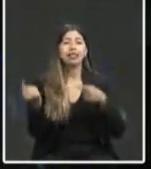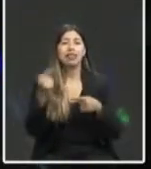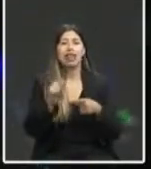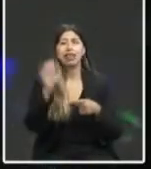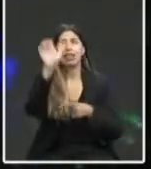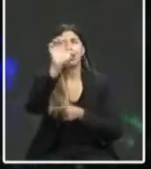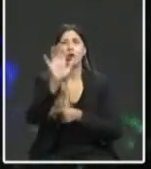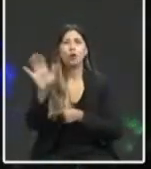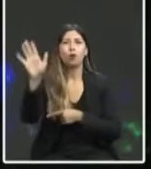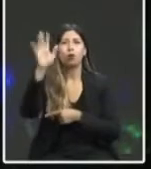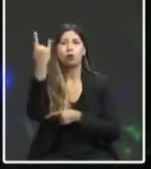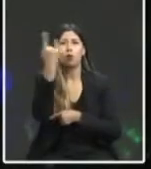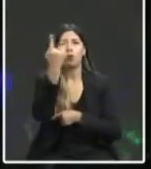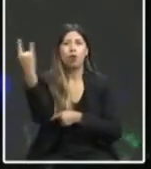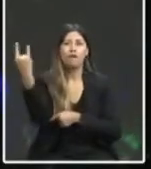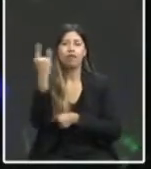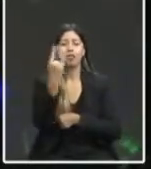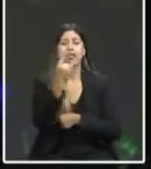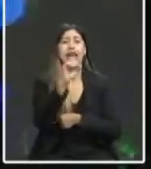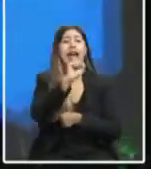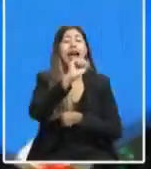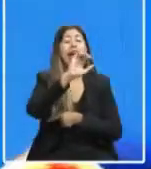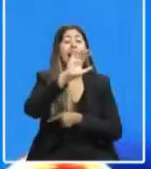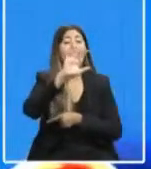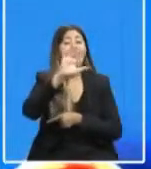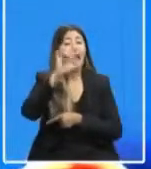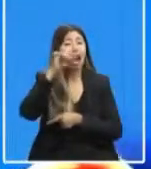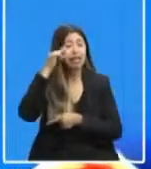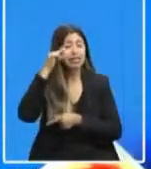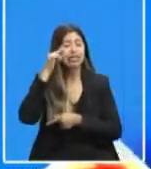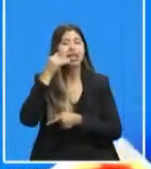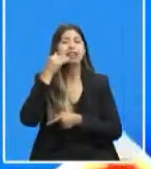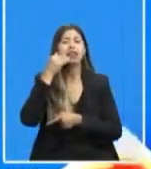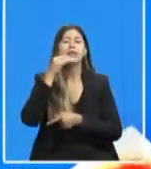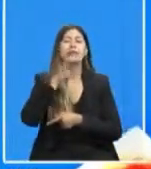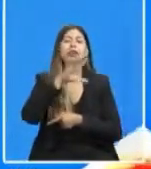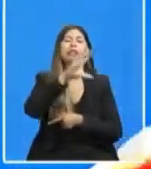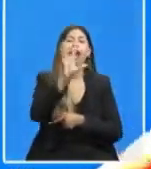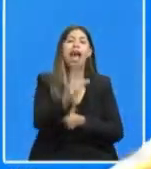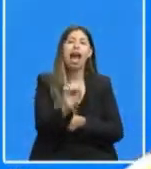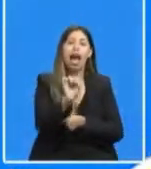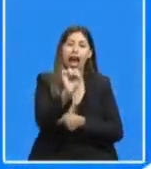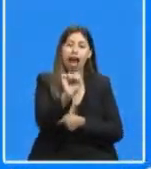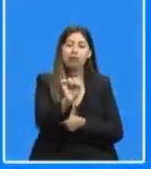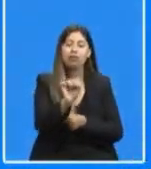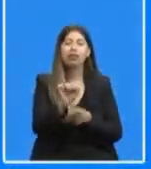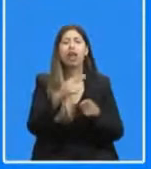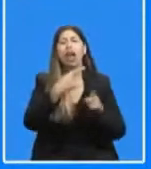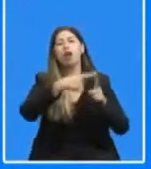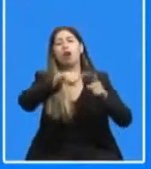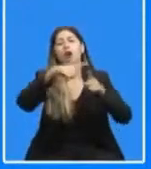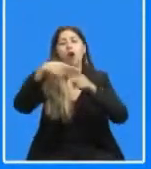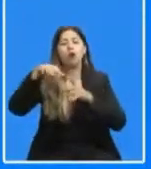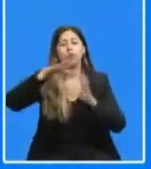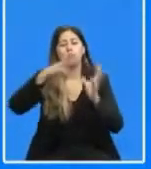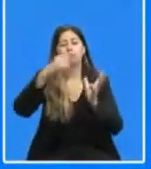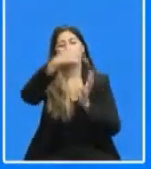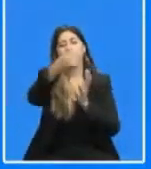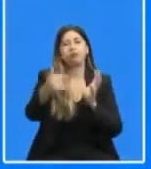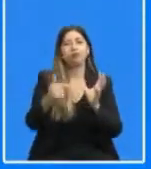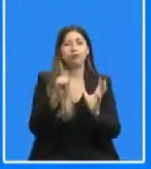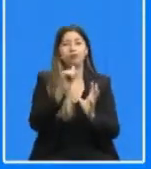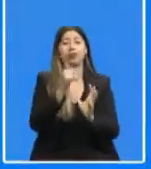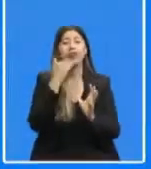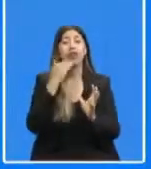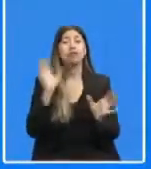Europa, Asia, África y también en otras partes del mundo. También ha formado parte de la junta directiva de la